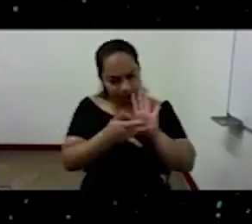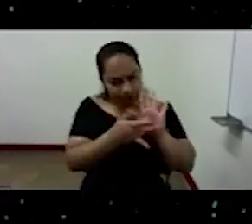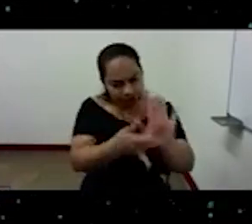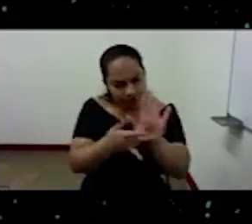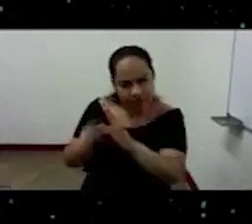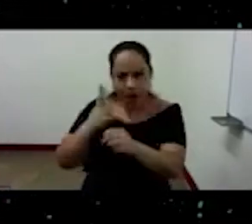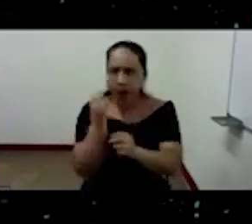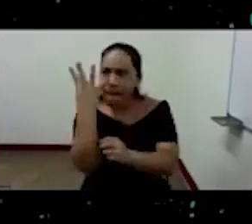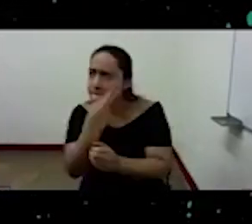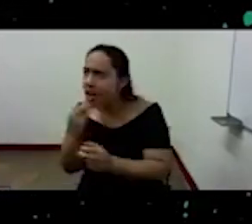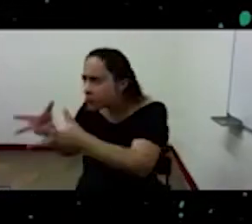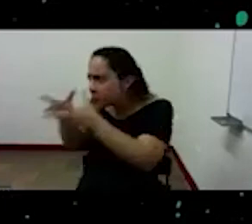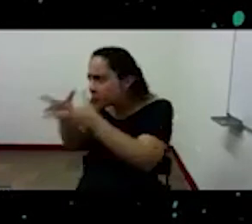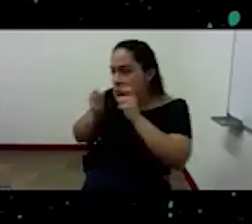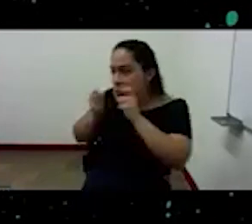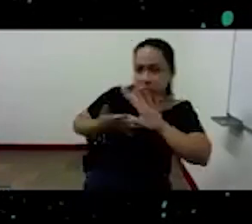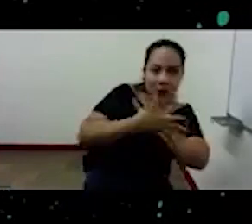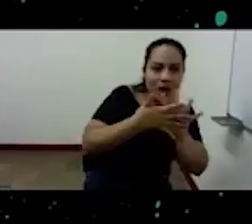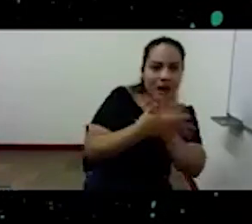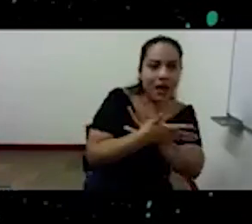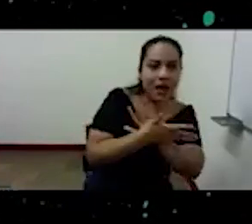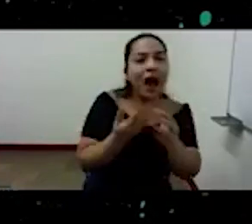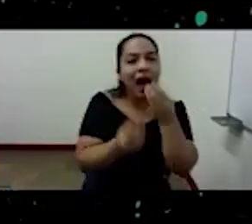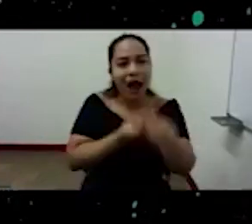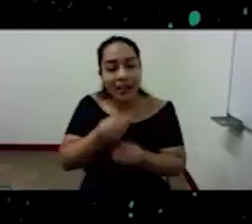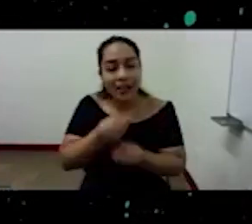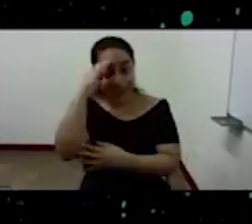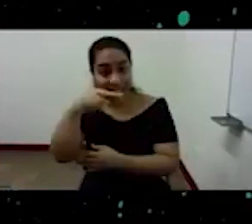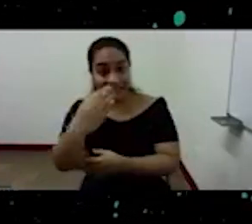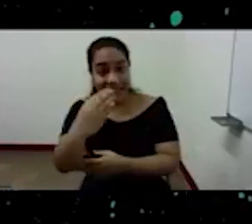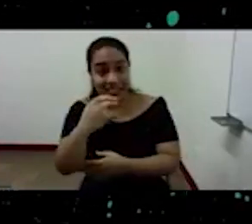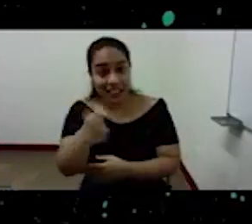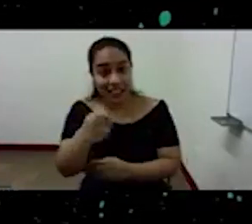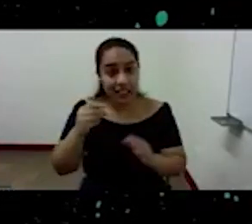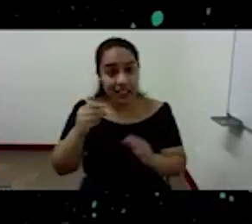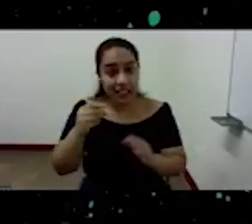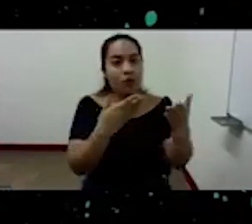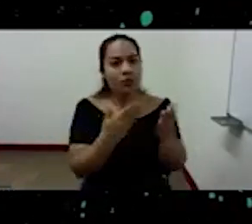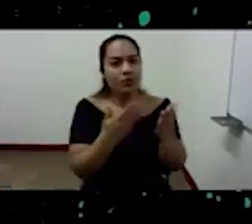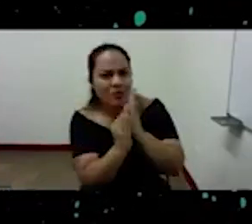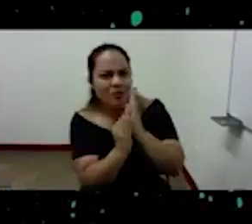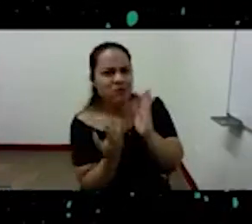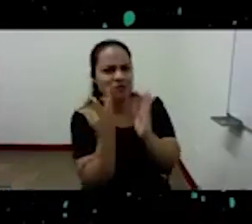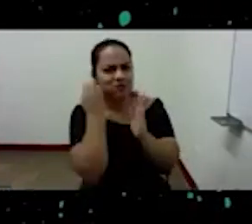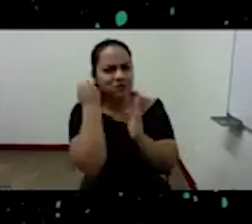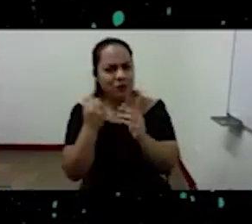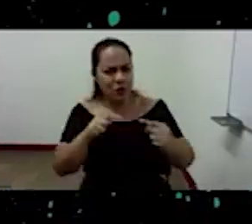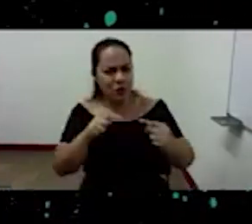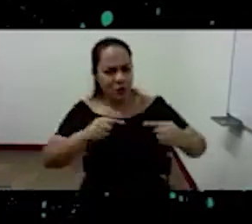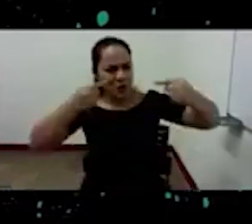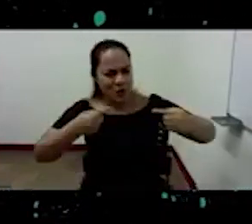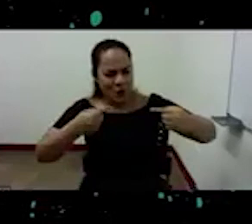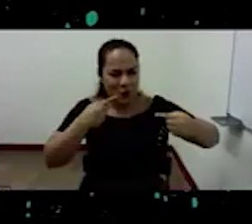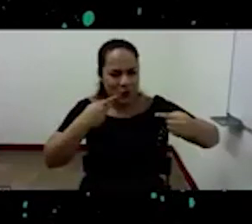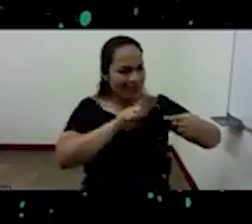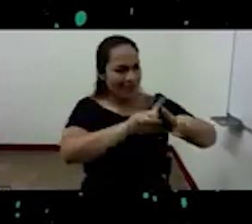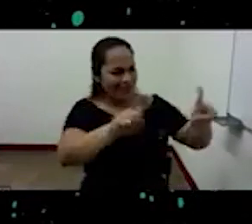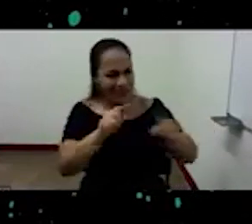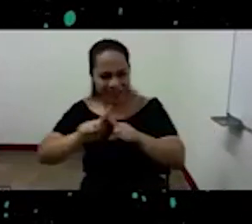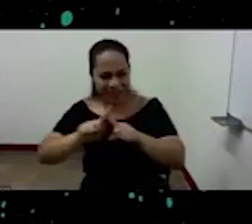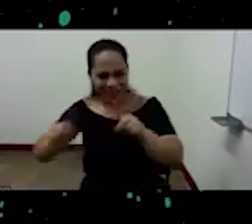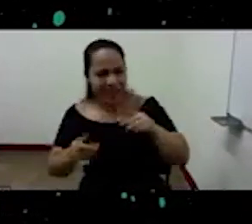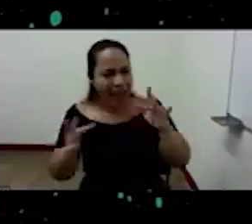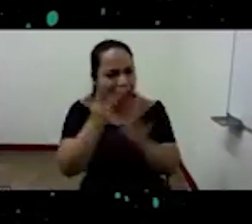bello, lleva a Nietzsche a oponer la música y la plástica como los dos polos más contrastados de lo dionisiaco y